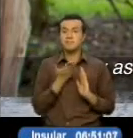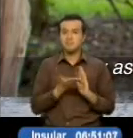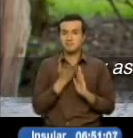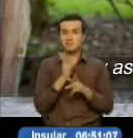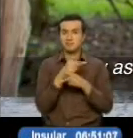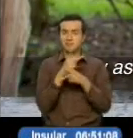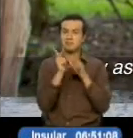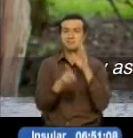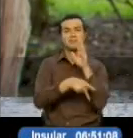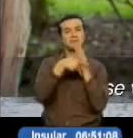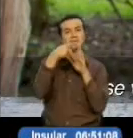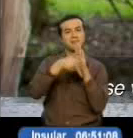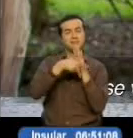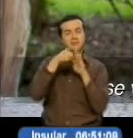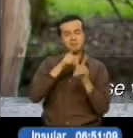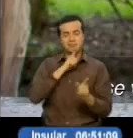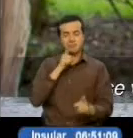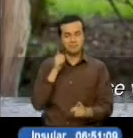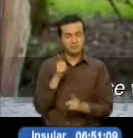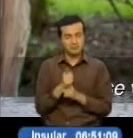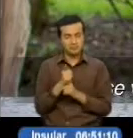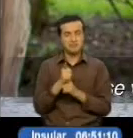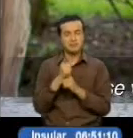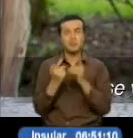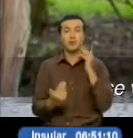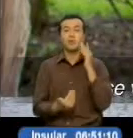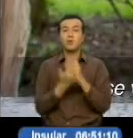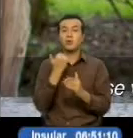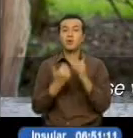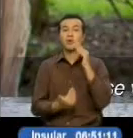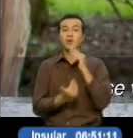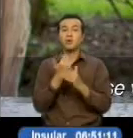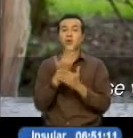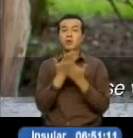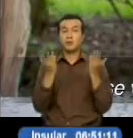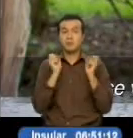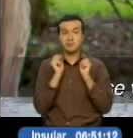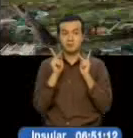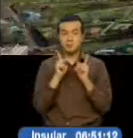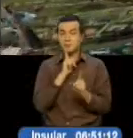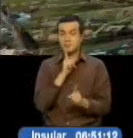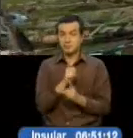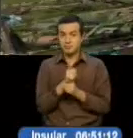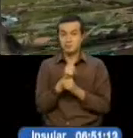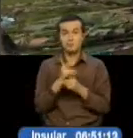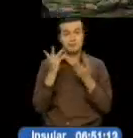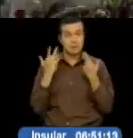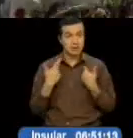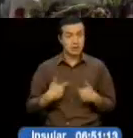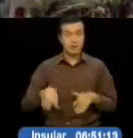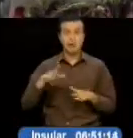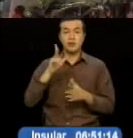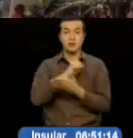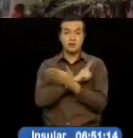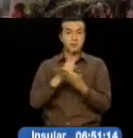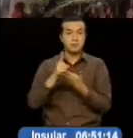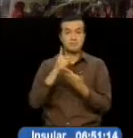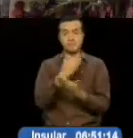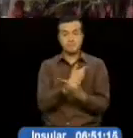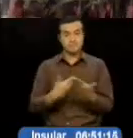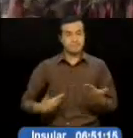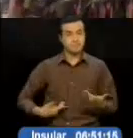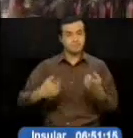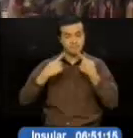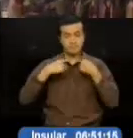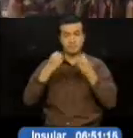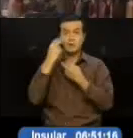producción petrolera y, por supuesto, se van a crear nuevas oportunidades de trabajo. Al finalizar la presente semana, el primer mandatario